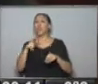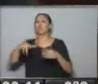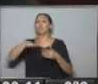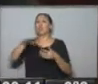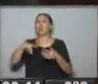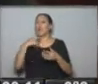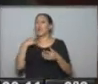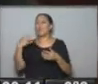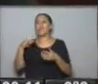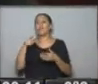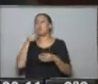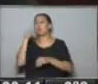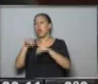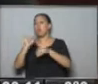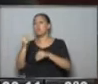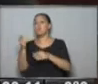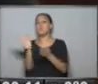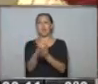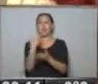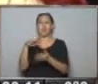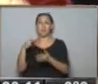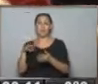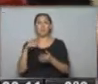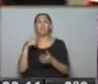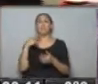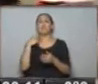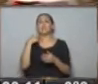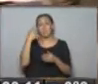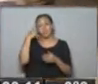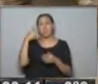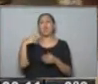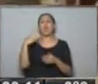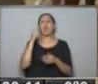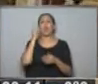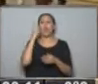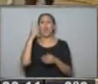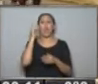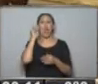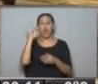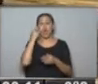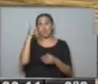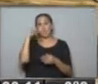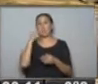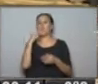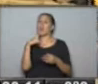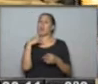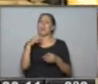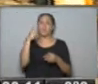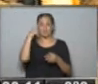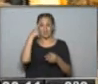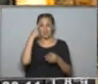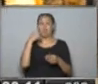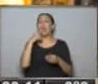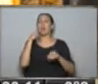pone y el pueblo saca coche se limitó a considerar hemos peleado con dignidad si bien el voto fue obligatorio según datos